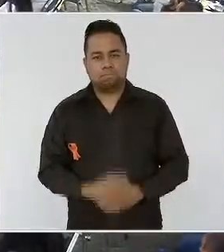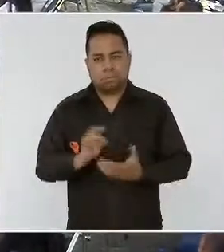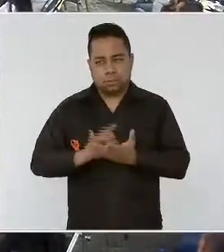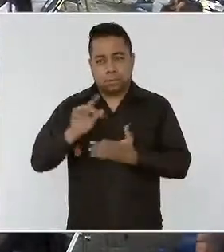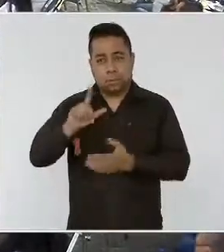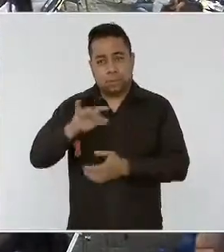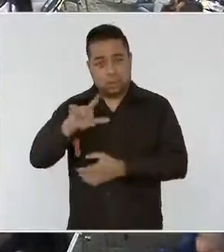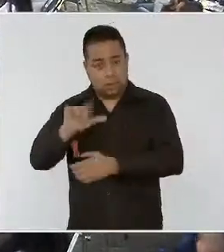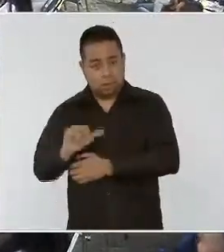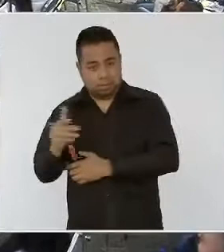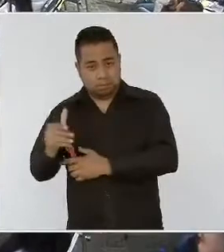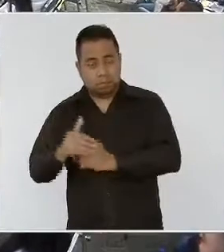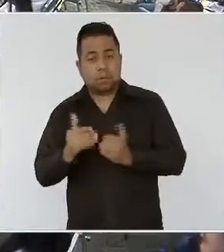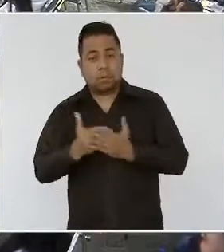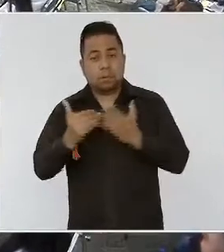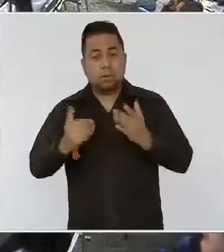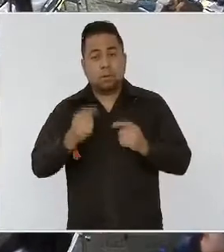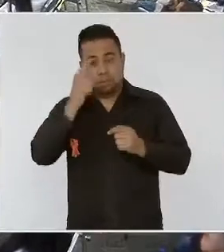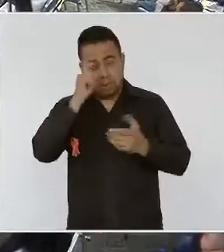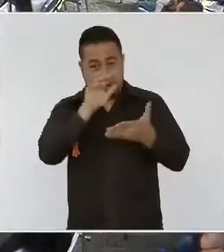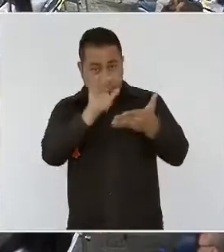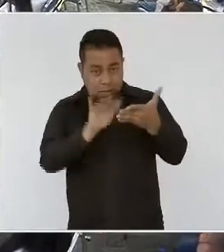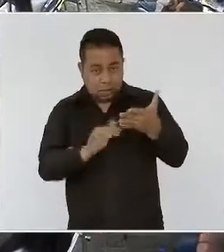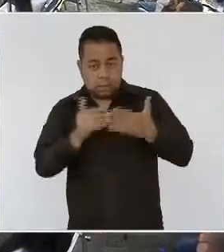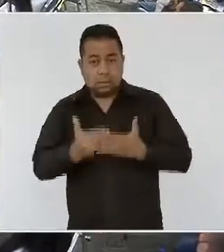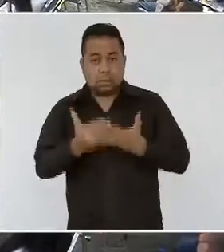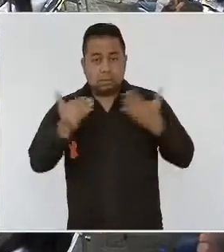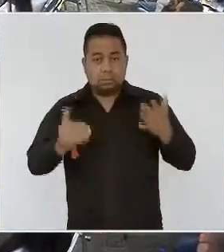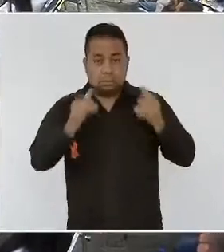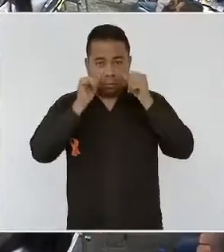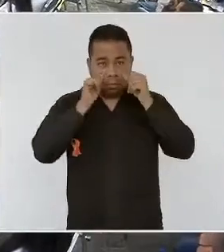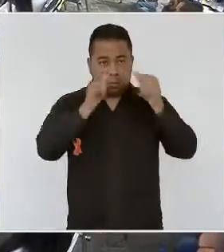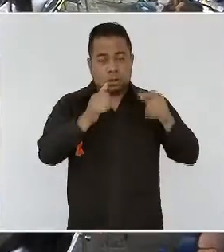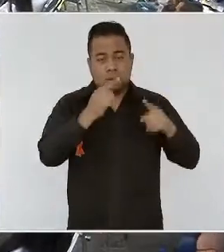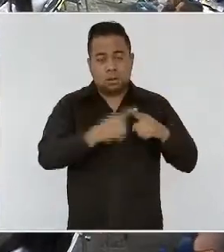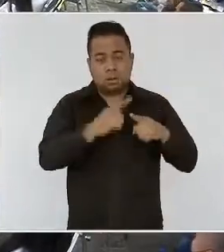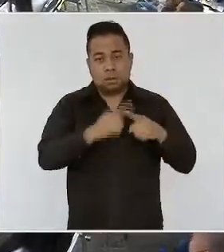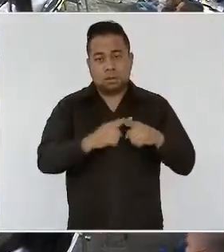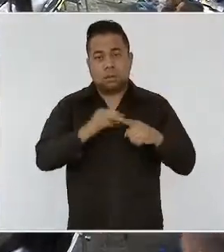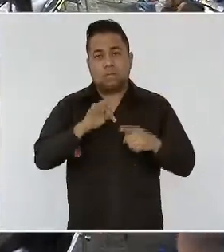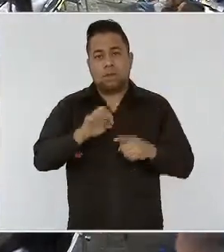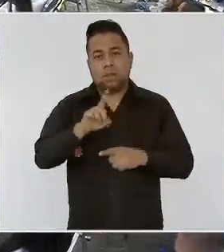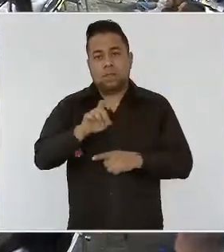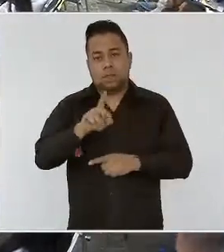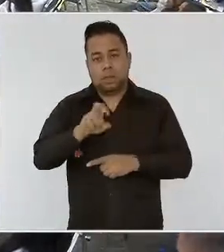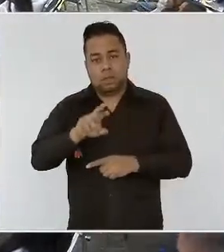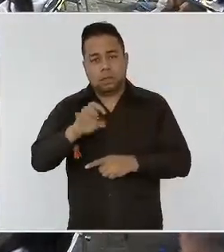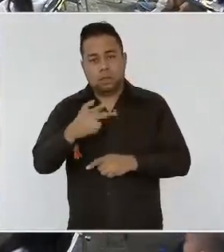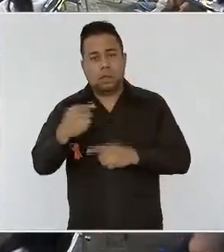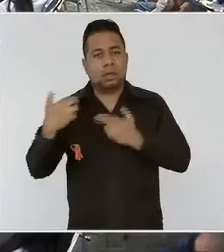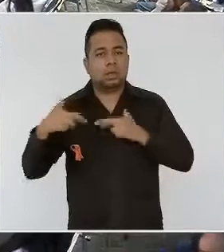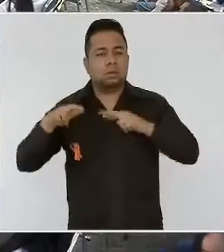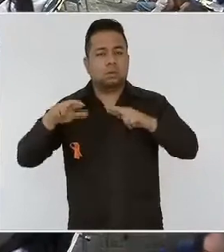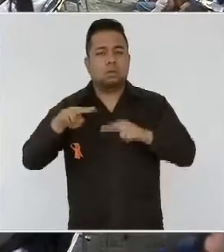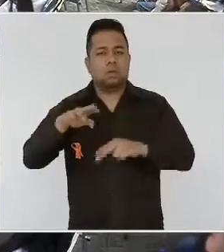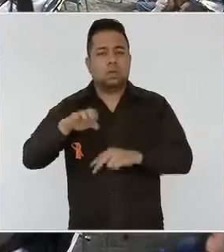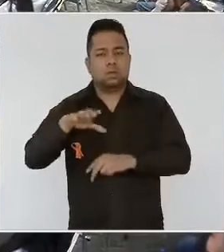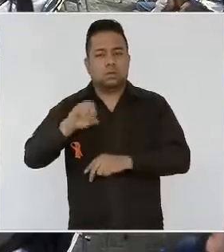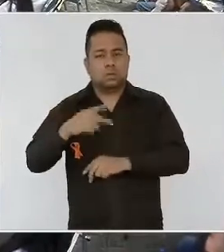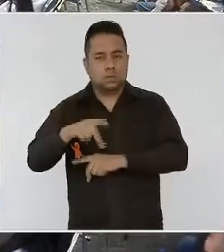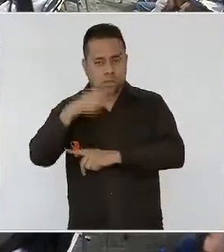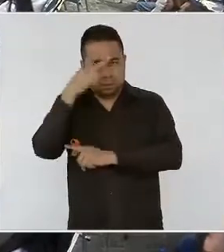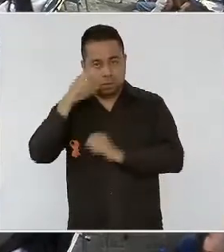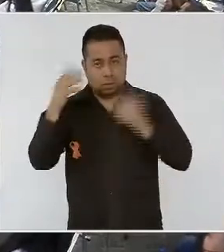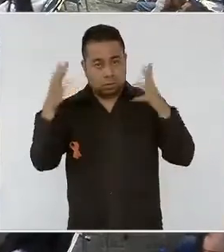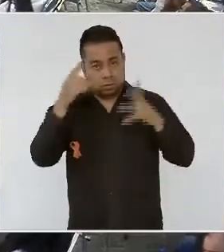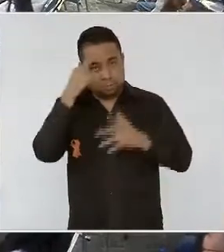Gracias, Lila. Seguimos con la lectura y a continuación escucharemos a Frédéric Vacheron, que es el representante de la UNESCO en México.